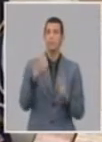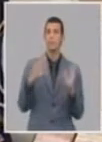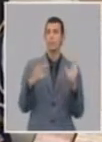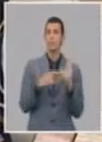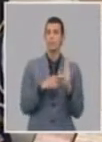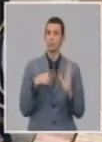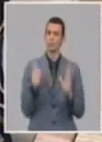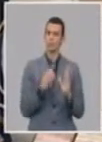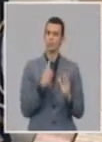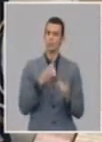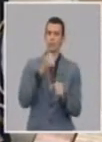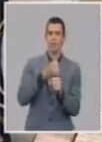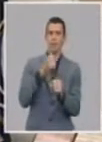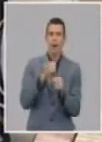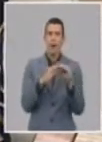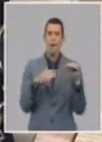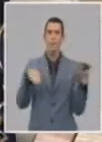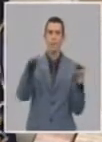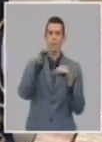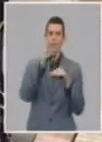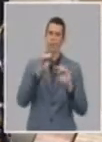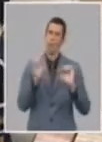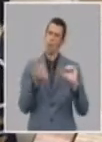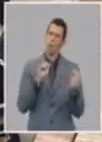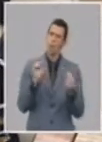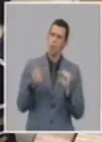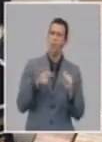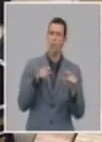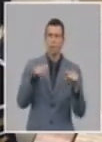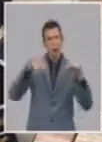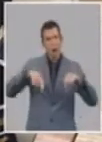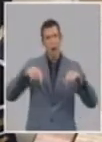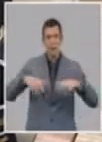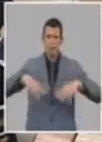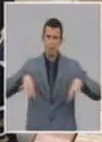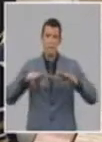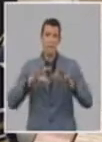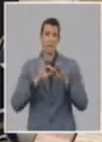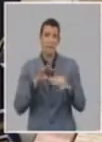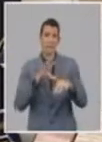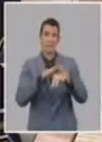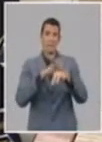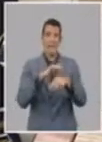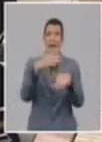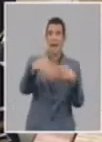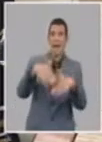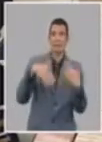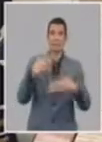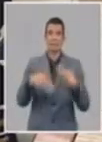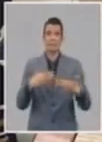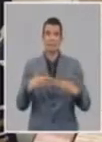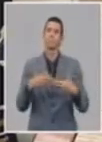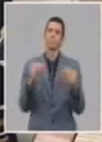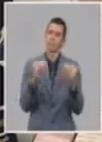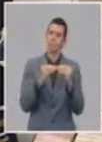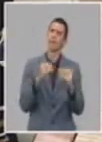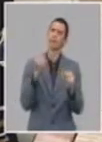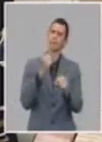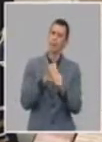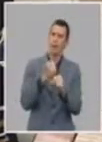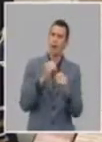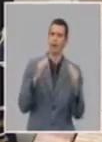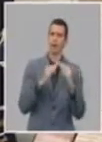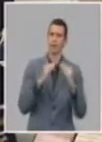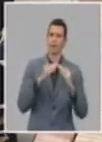tributa directamente al aislamiento social que se requiere ante esta situación. Y ha tenido una evolución en el tiempo. Nosotros cerramos el